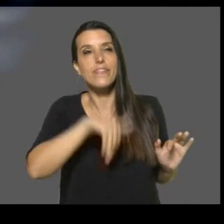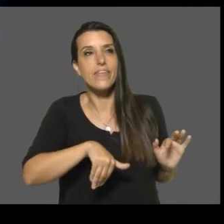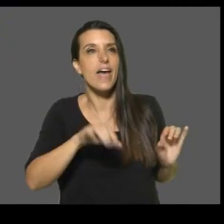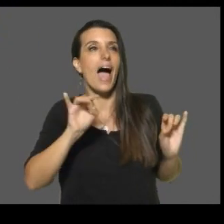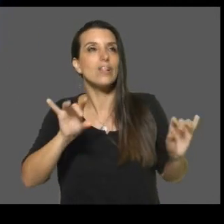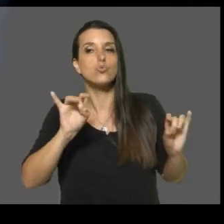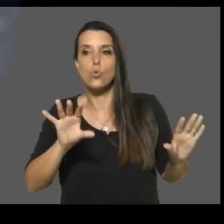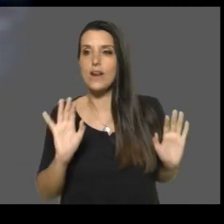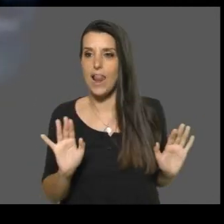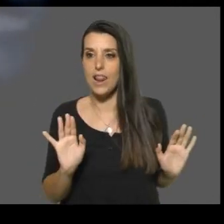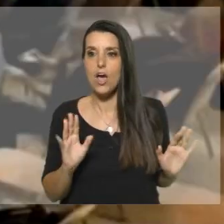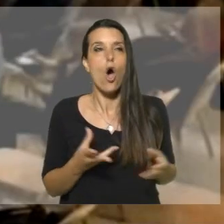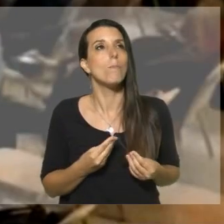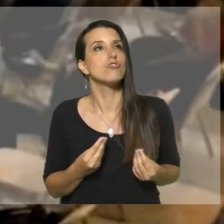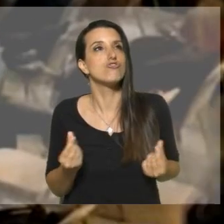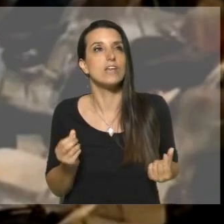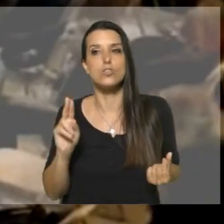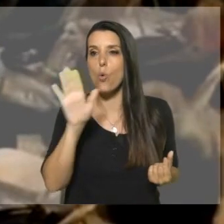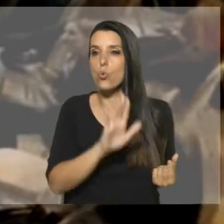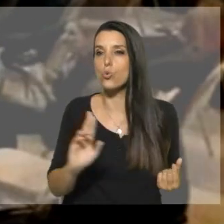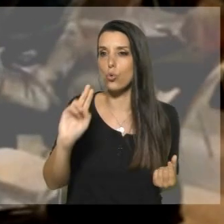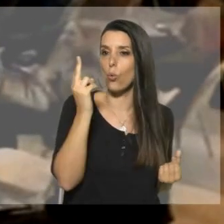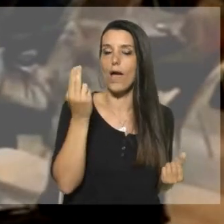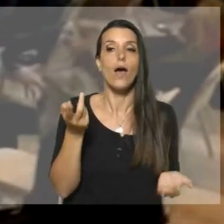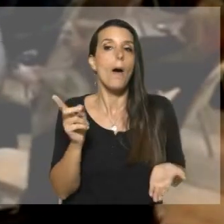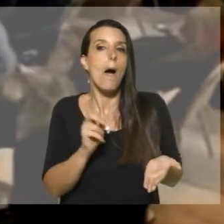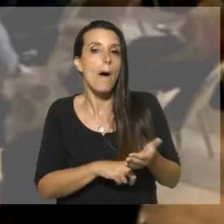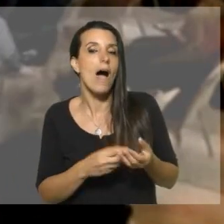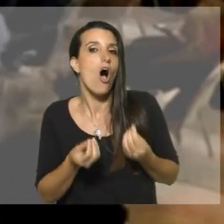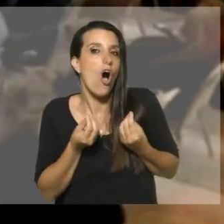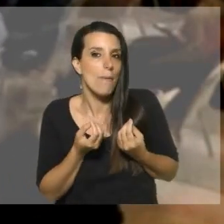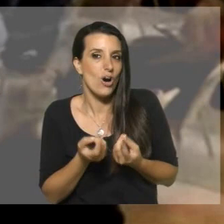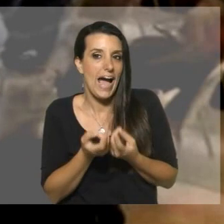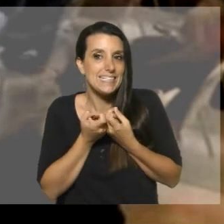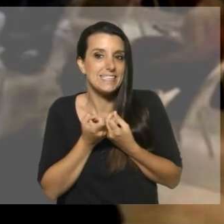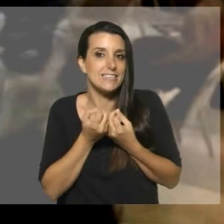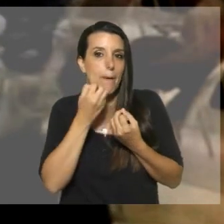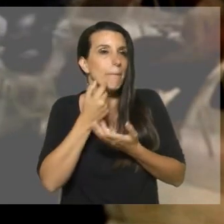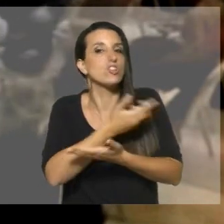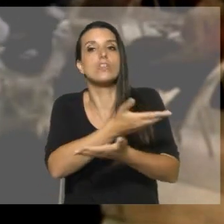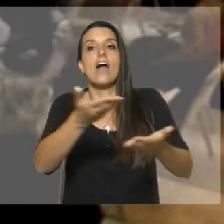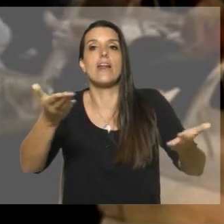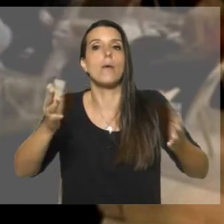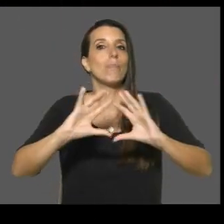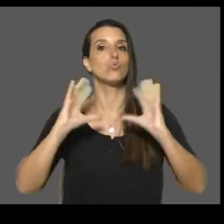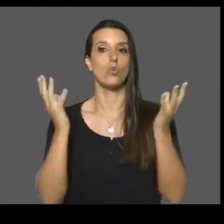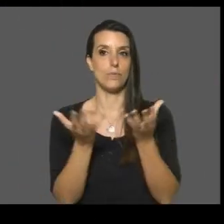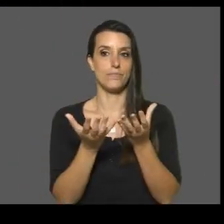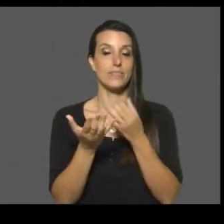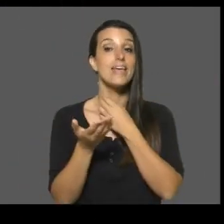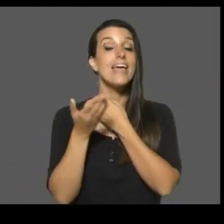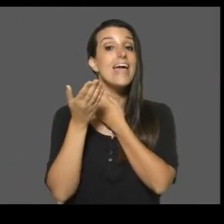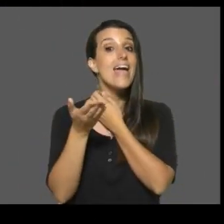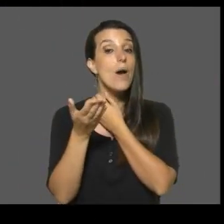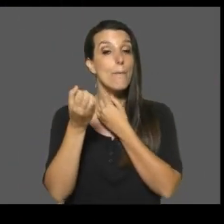es cómo se siente y además cómo se tiene que ser visto en el mundo.